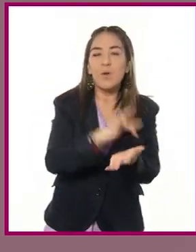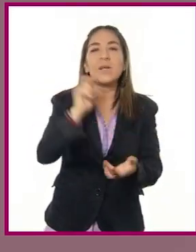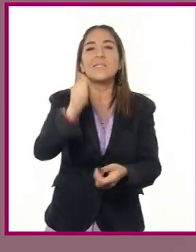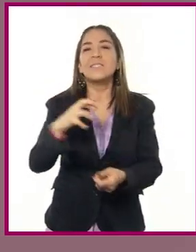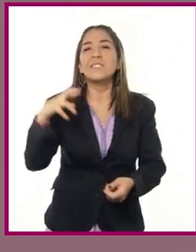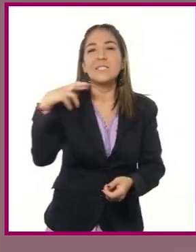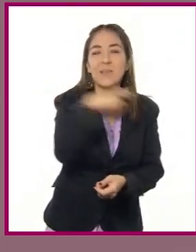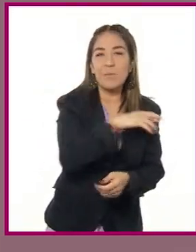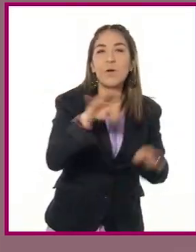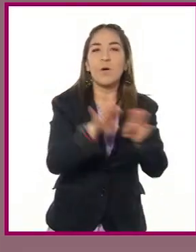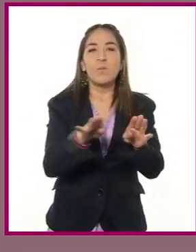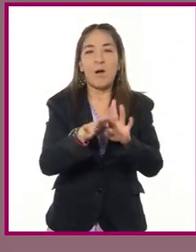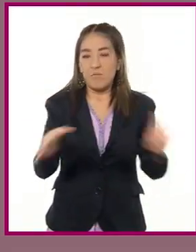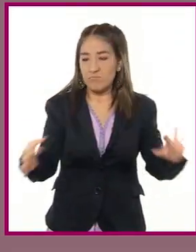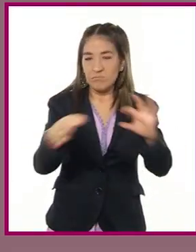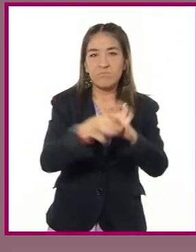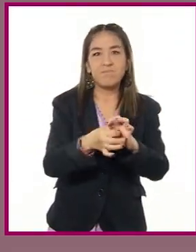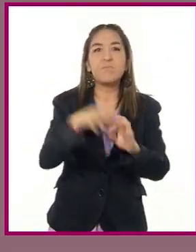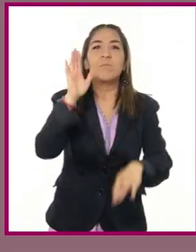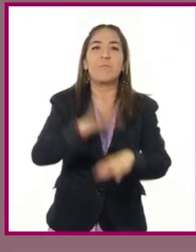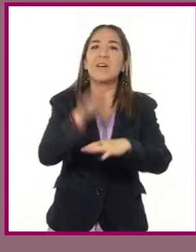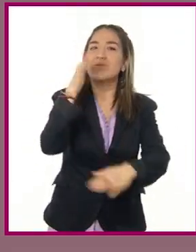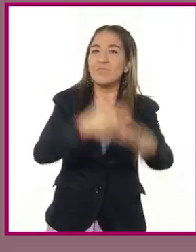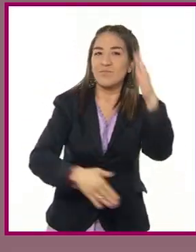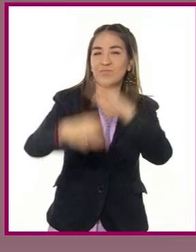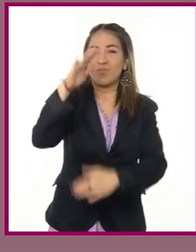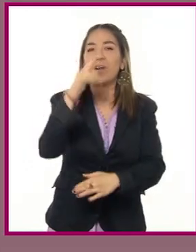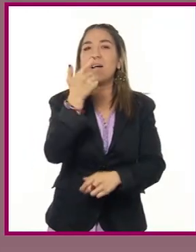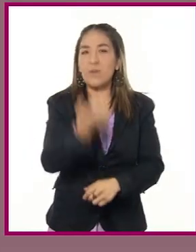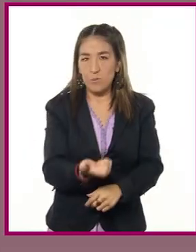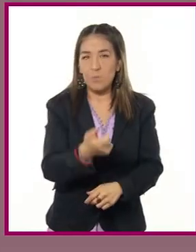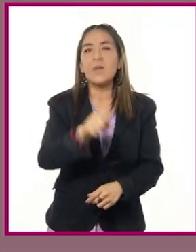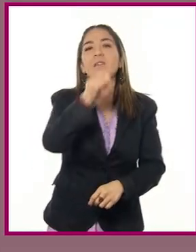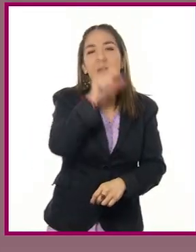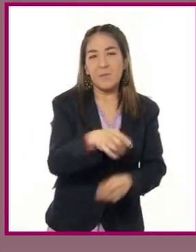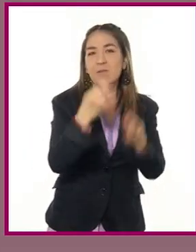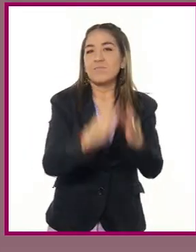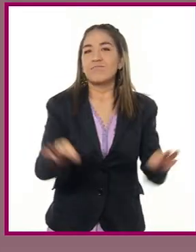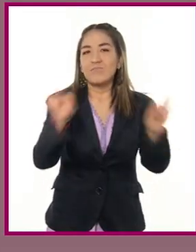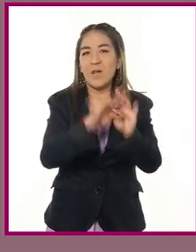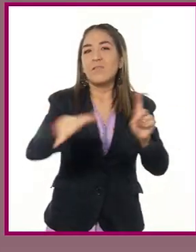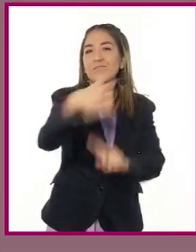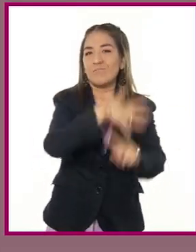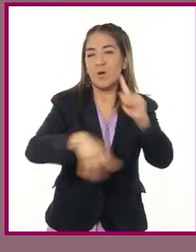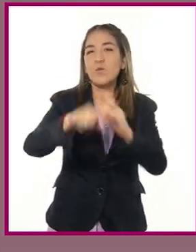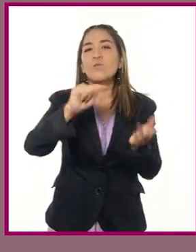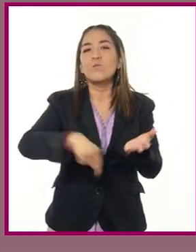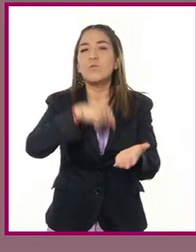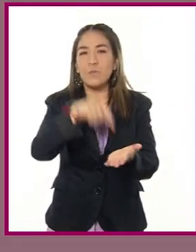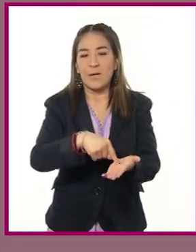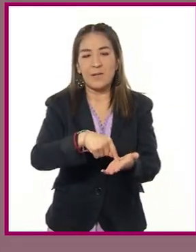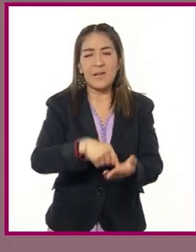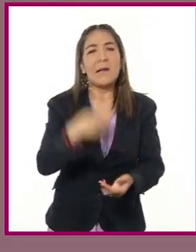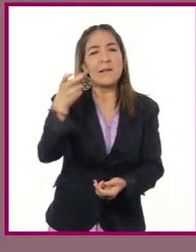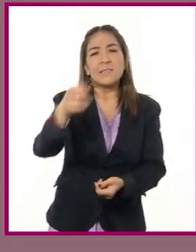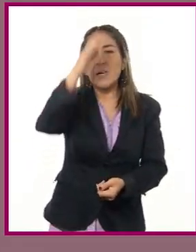de aquellos países con un gran potencial de crecimiento económico e importancia geoestratégica. De acuerdo con los últimos informes de